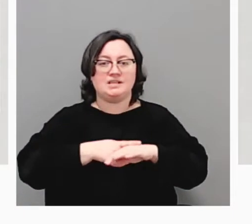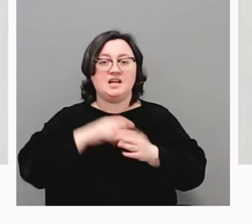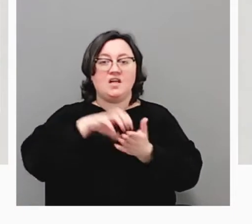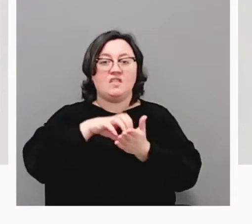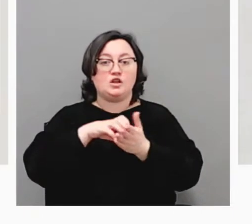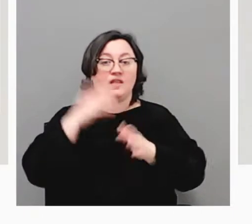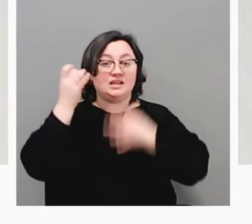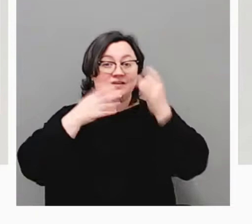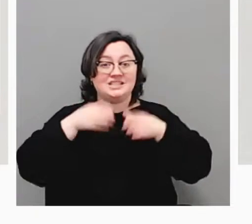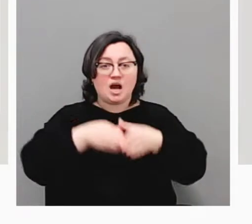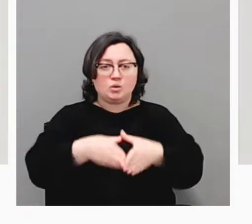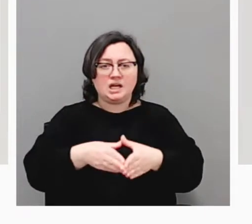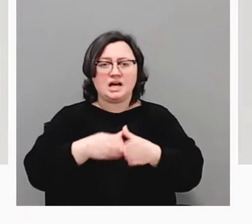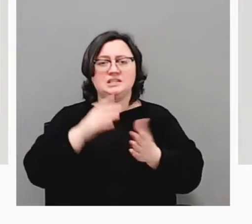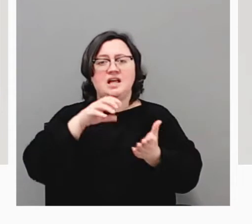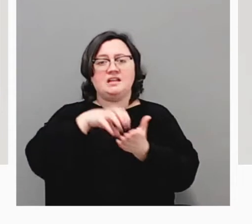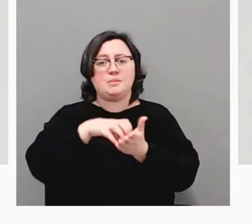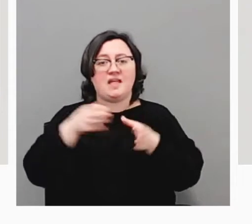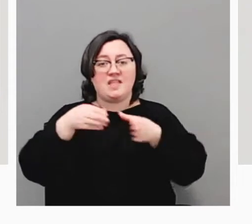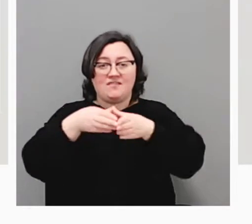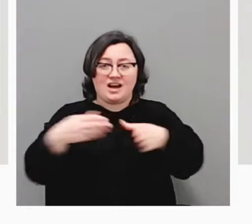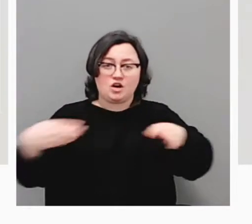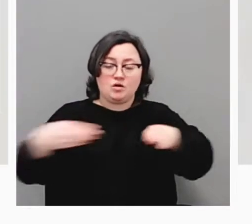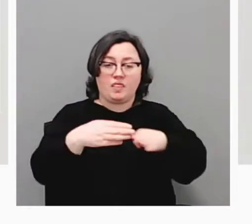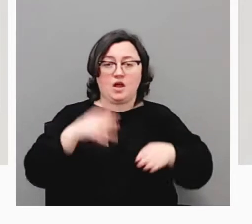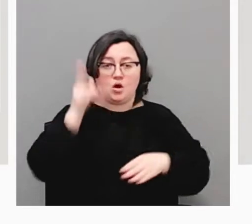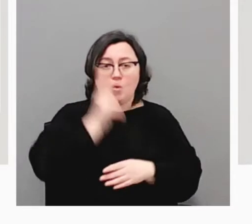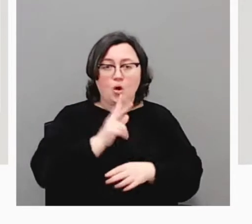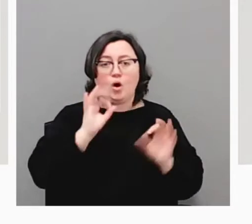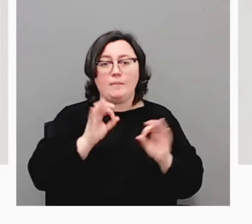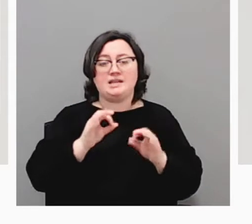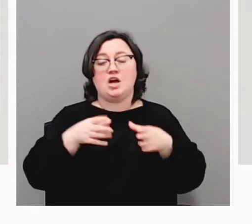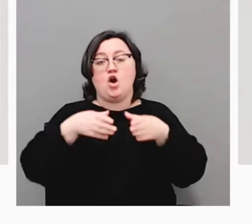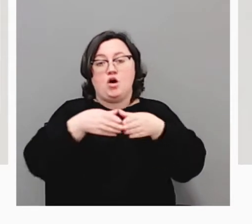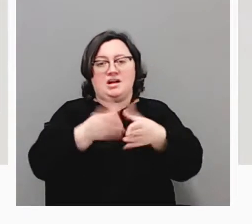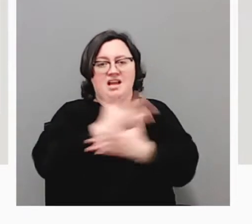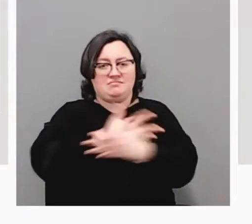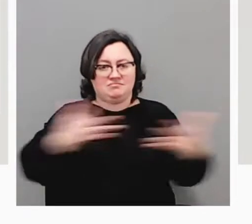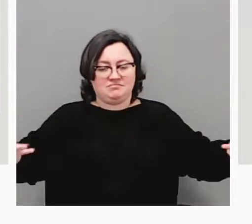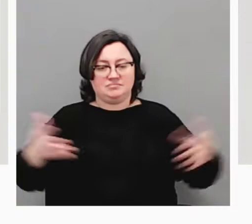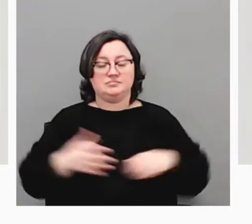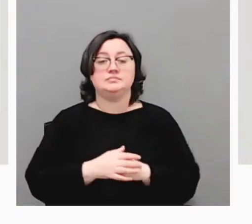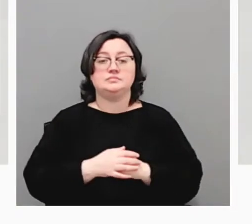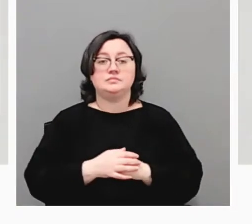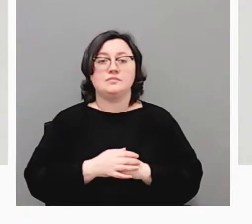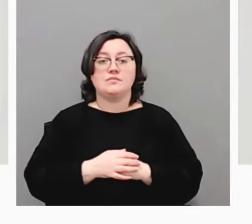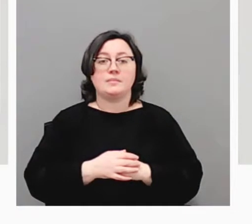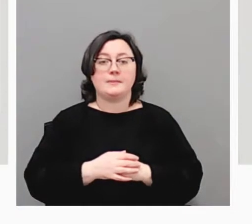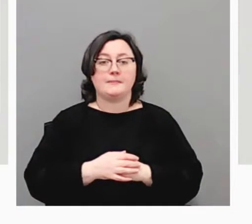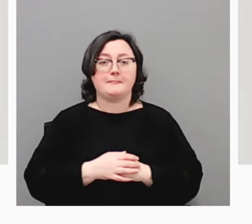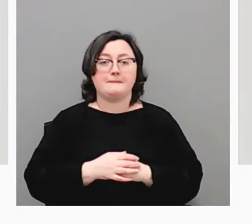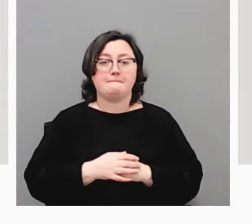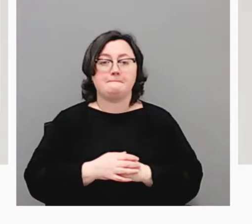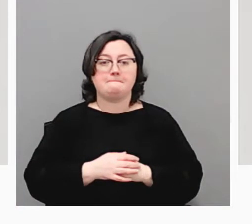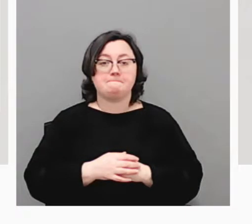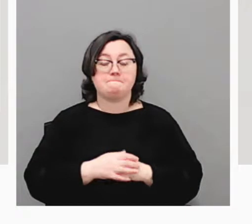terminal de cruceros y megayates, mezclando elementos de la arquitectura antigua con elementos nuevos que vayan apareciendo en el espacio, ¿no?